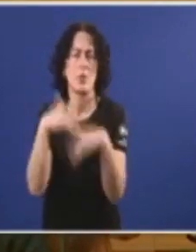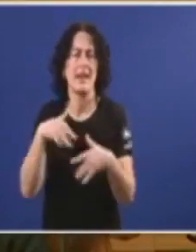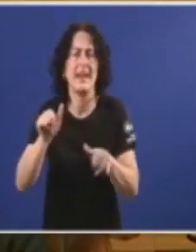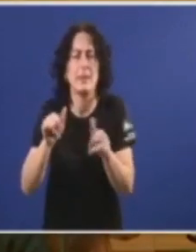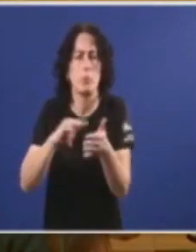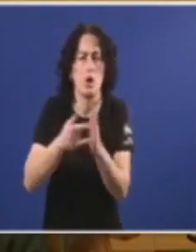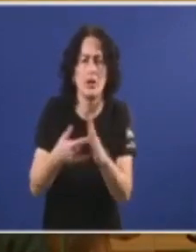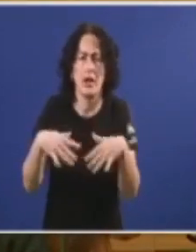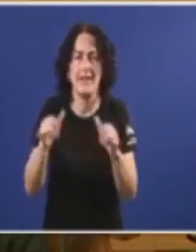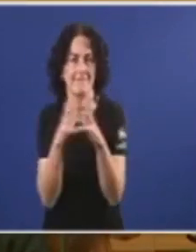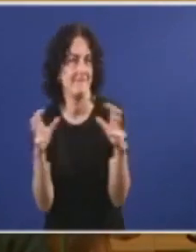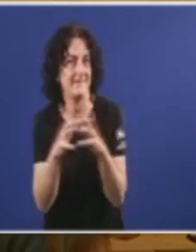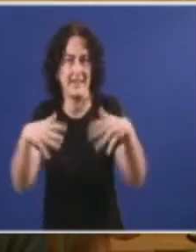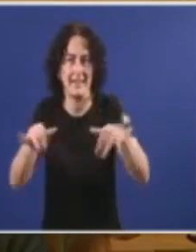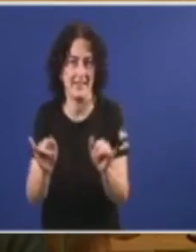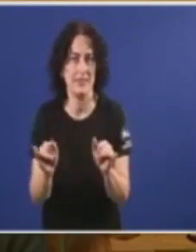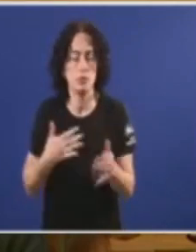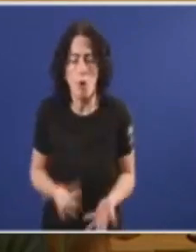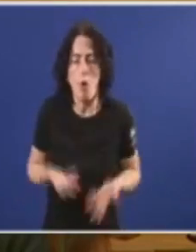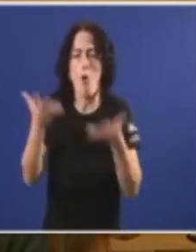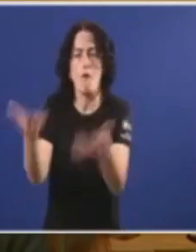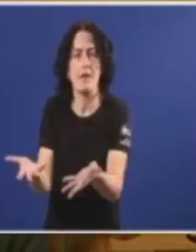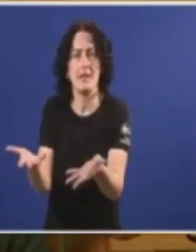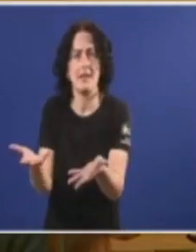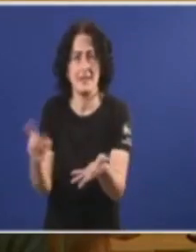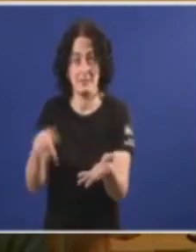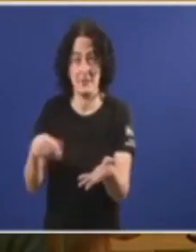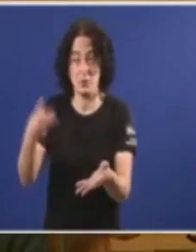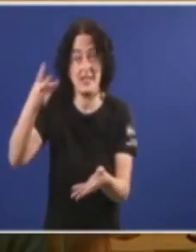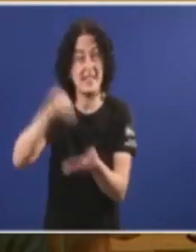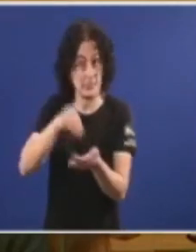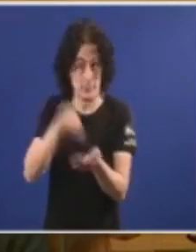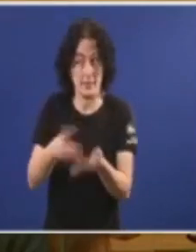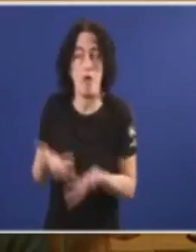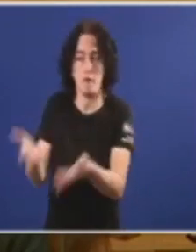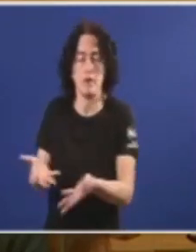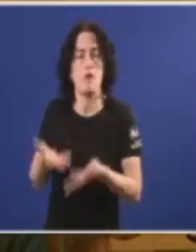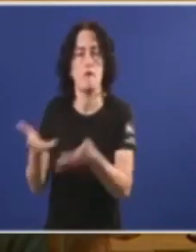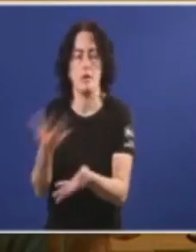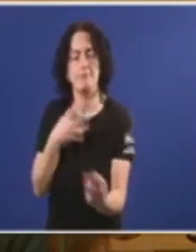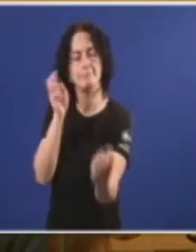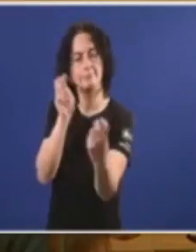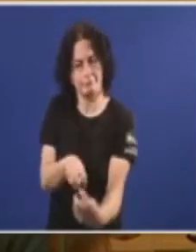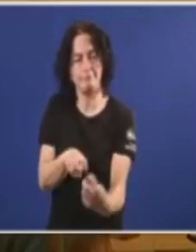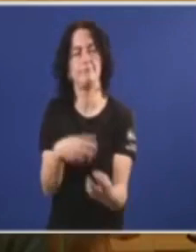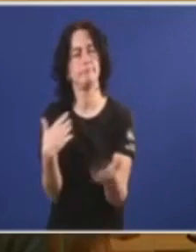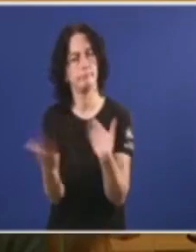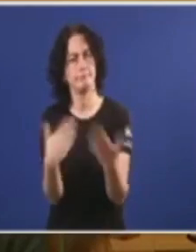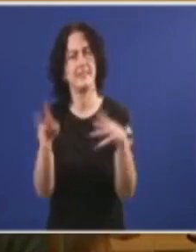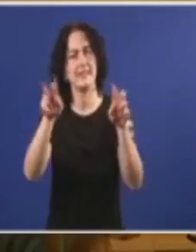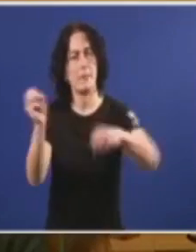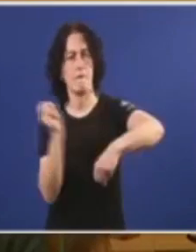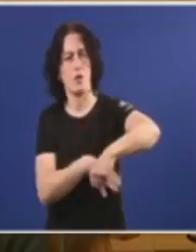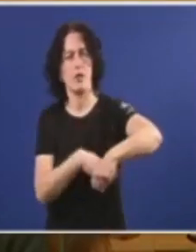proxecto nin ambición. Ofrecinlle até 3 veces nesta Cámara, señor Feijóo, que nos sentáramos a falar sobre o tema dos